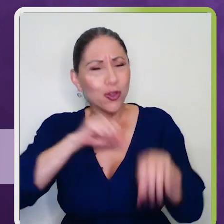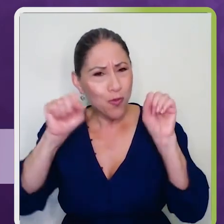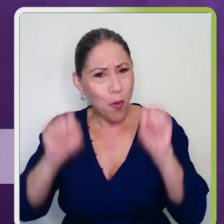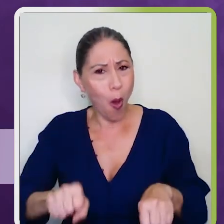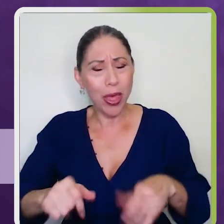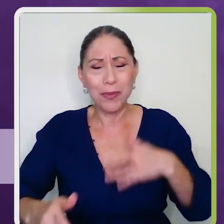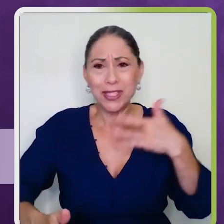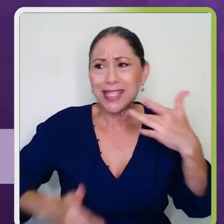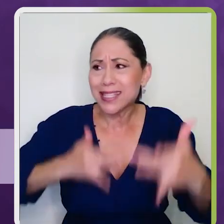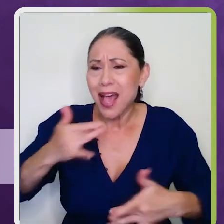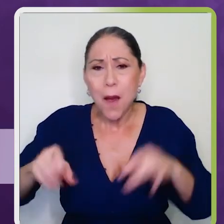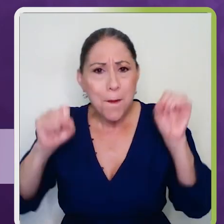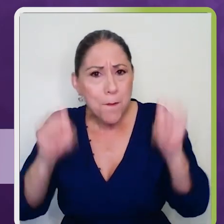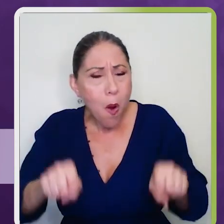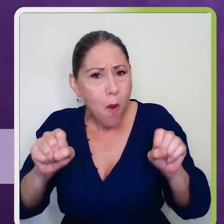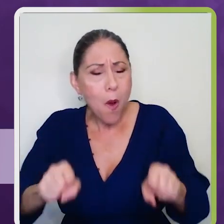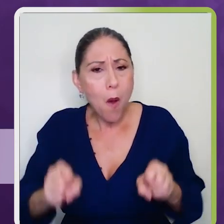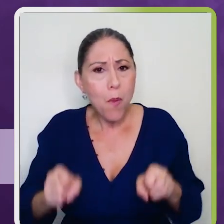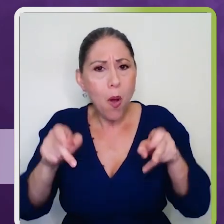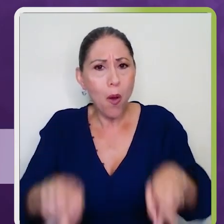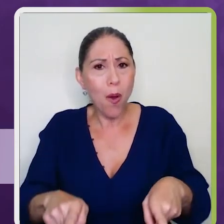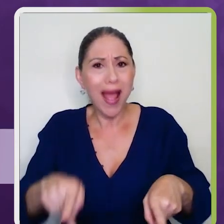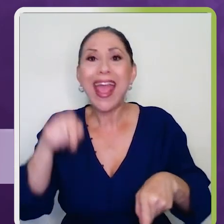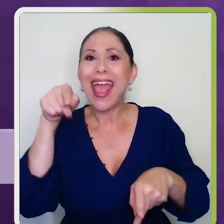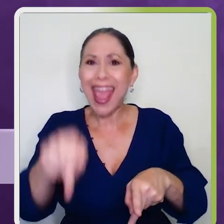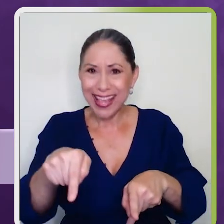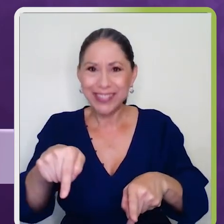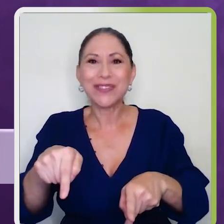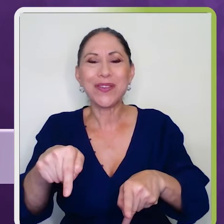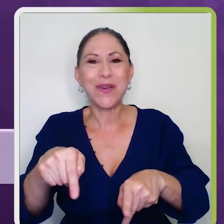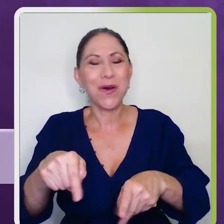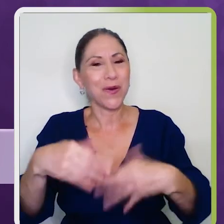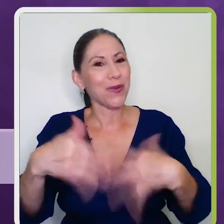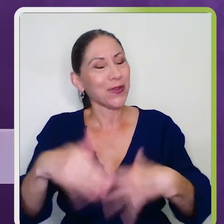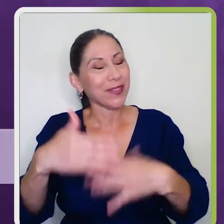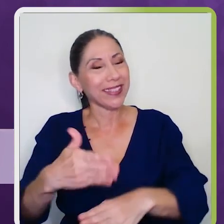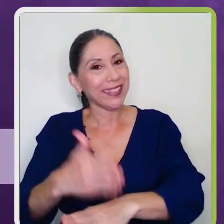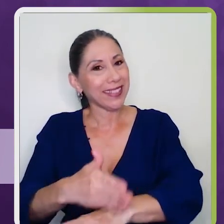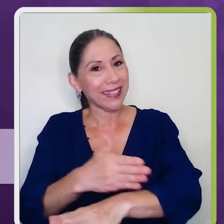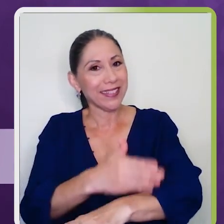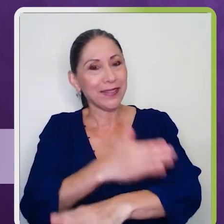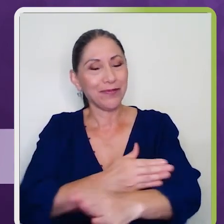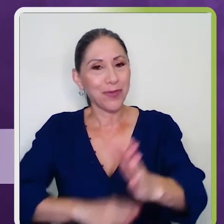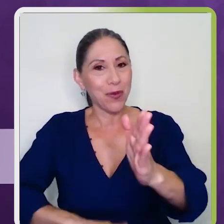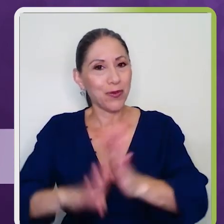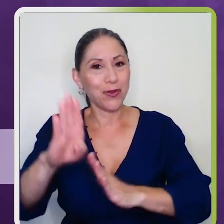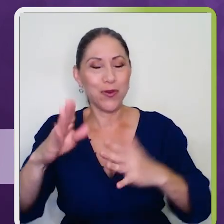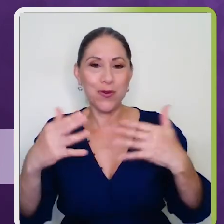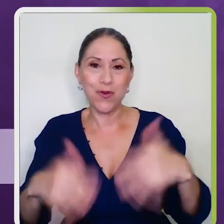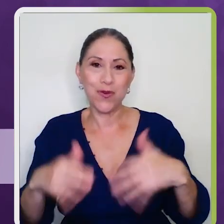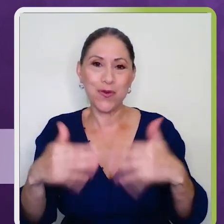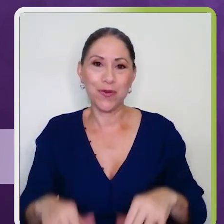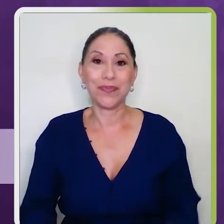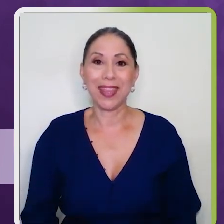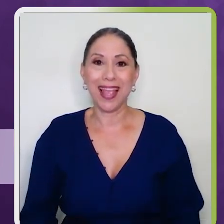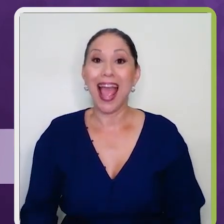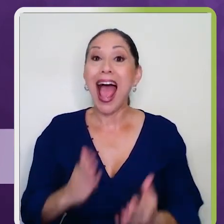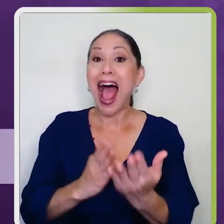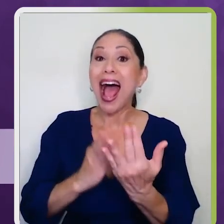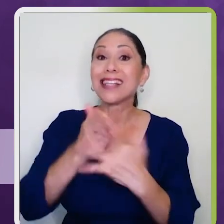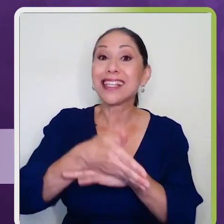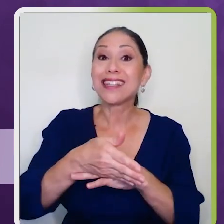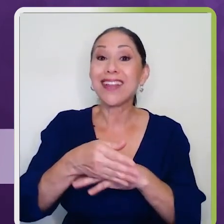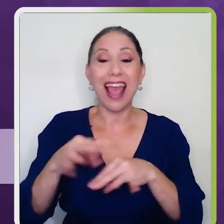sensaciones, tener posibilidades, eso nos hace crecer en gran manera. Así que claro, debe